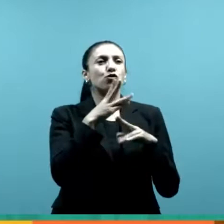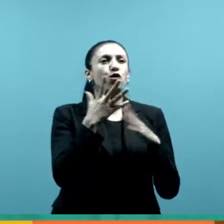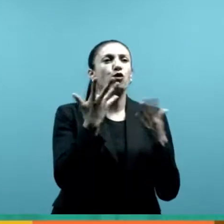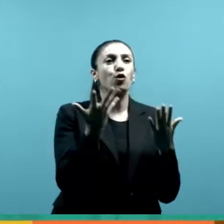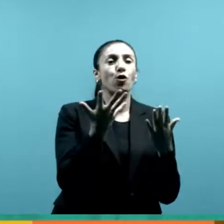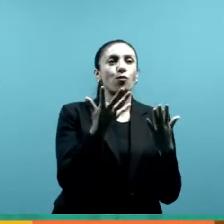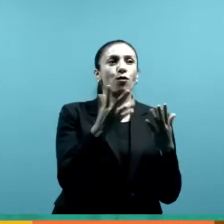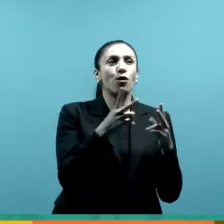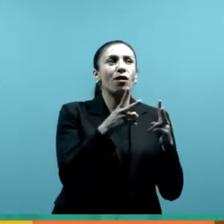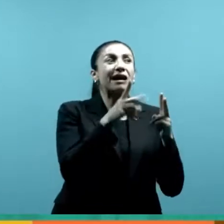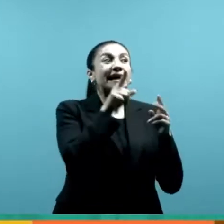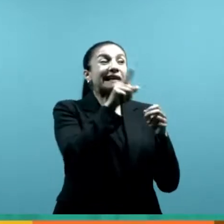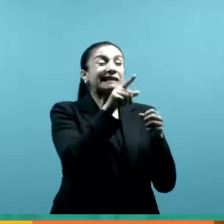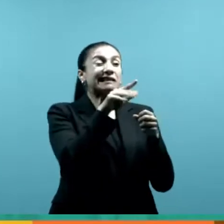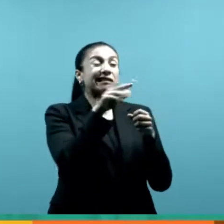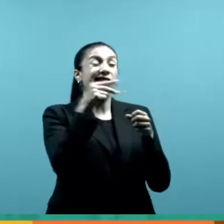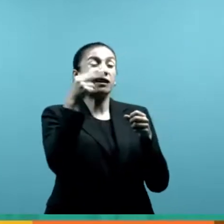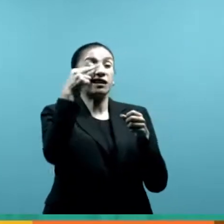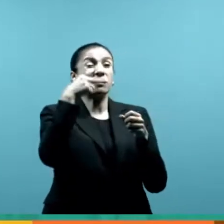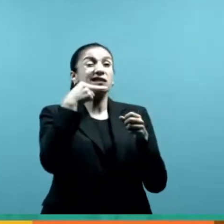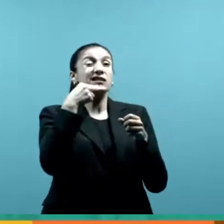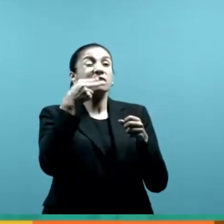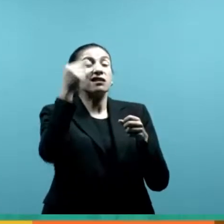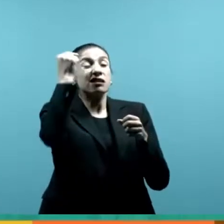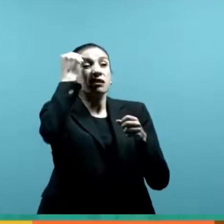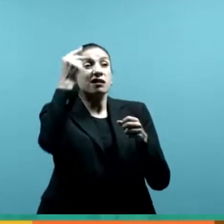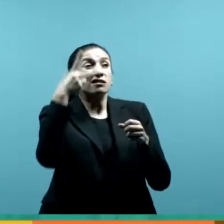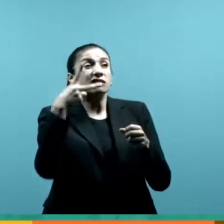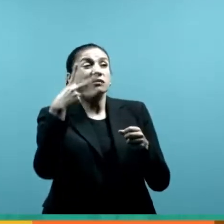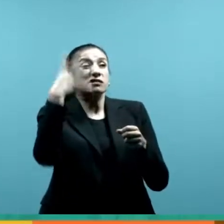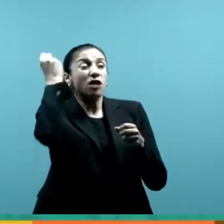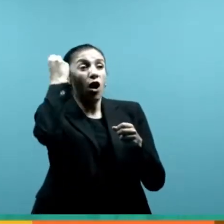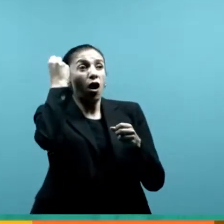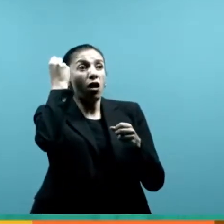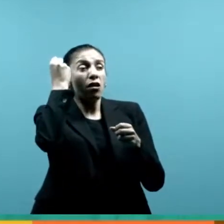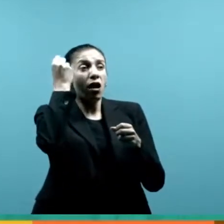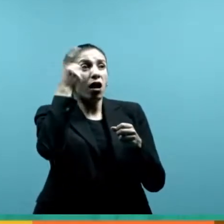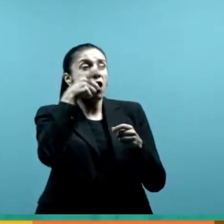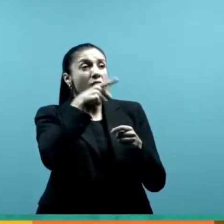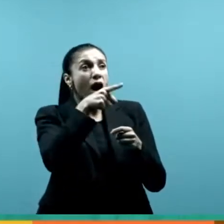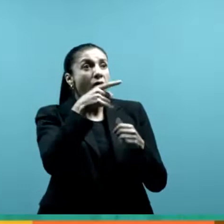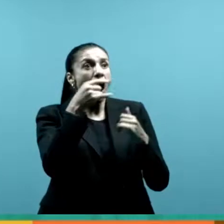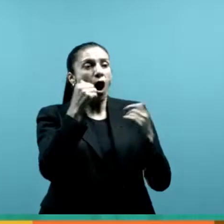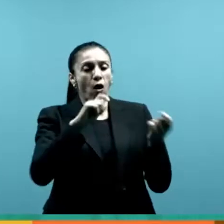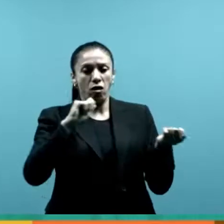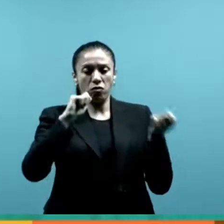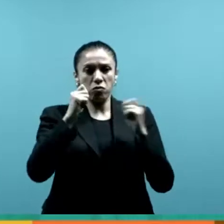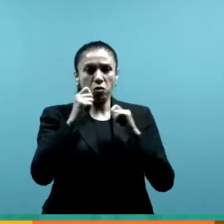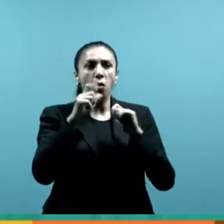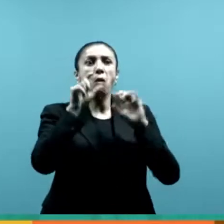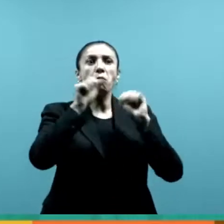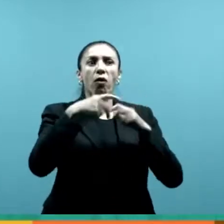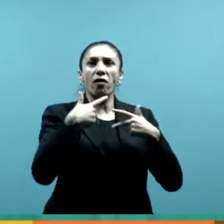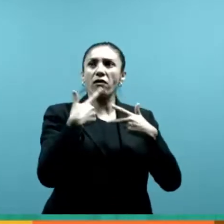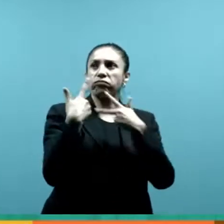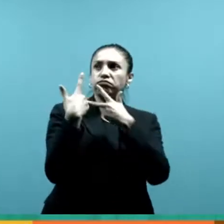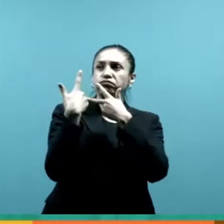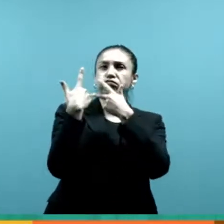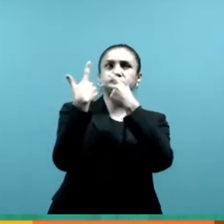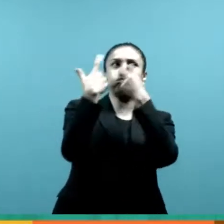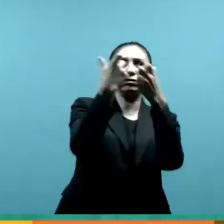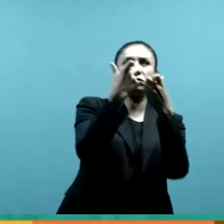eventos trágicos del pasado para tratar con estos temas hoy. Por un lado, siempre decir la